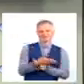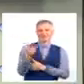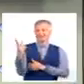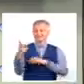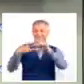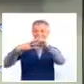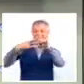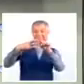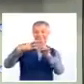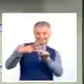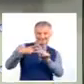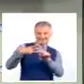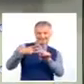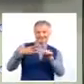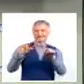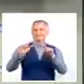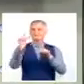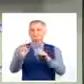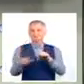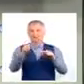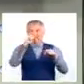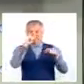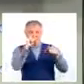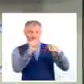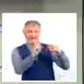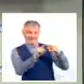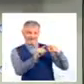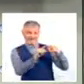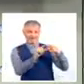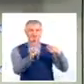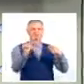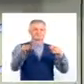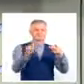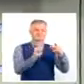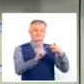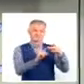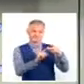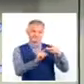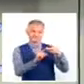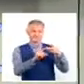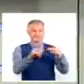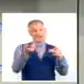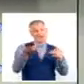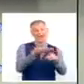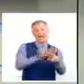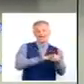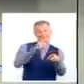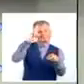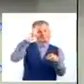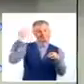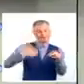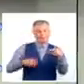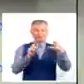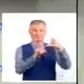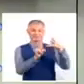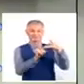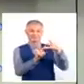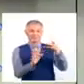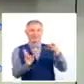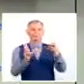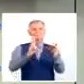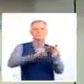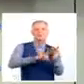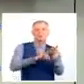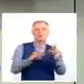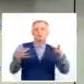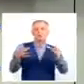vulnerable de contagiarse. La edad y tener condiciones preexistentes de salud. Pero hay un tercero, pertenecer a grupos de